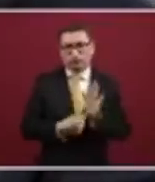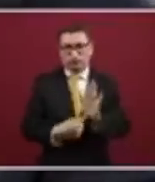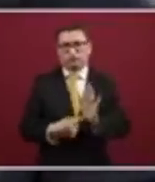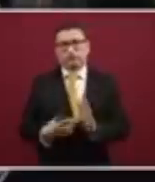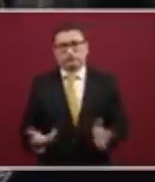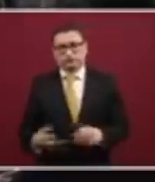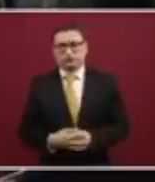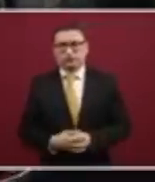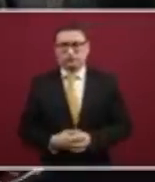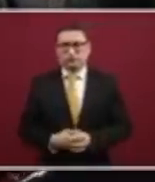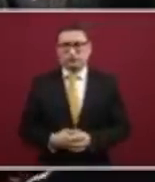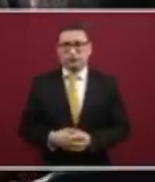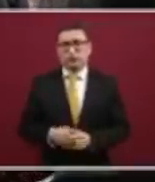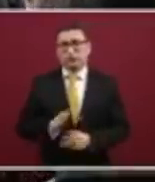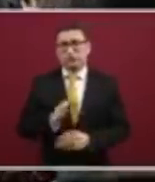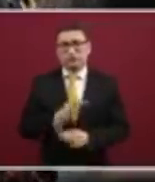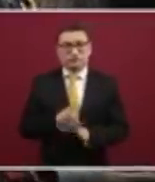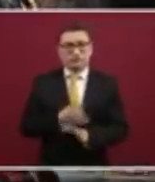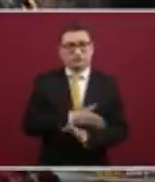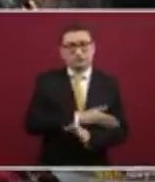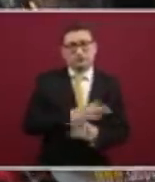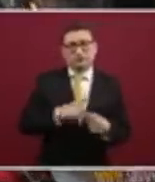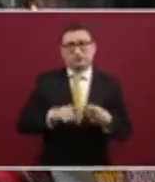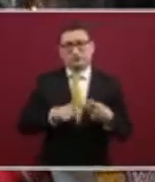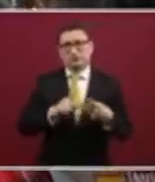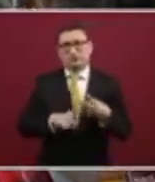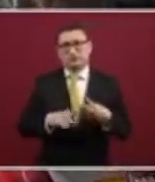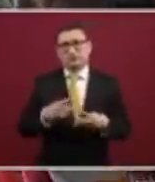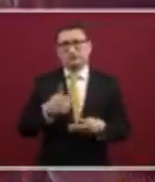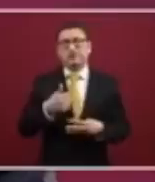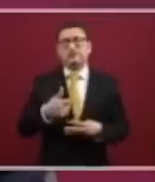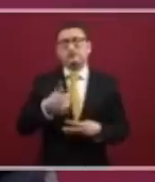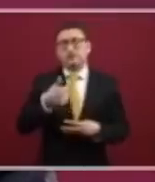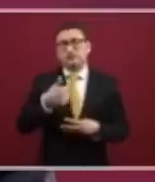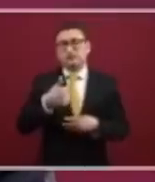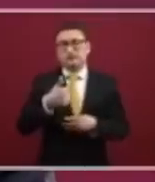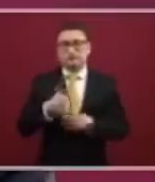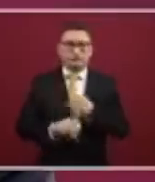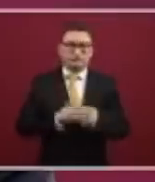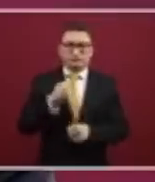menos los últimos tres sexenios, ¿sí?